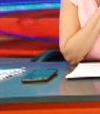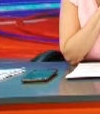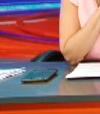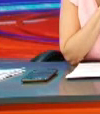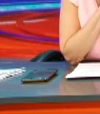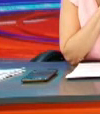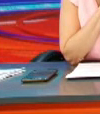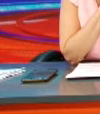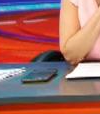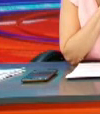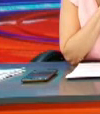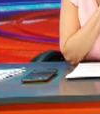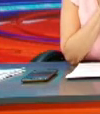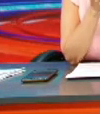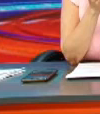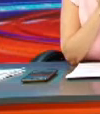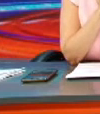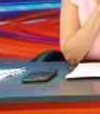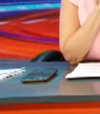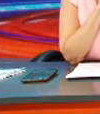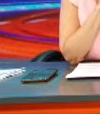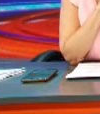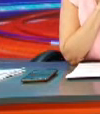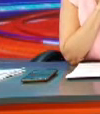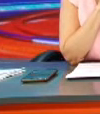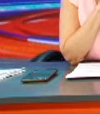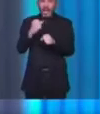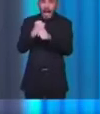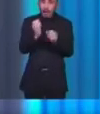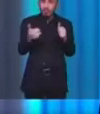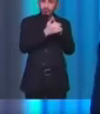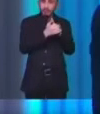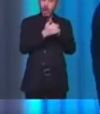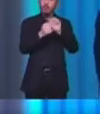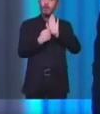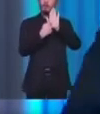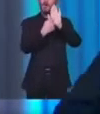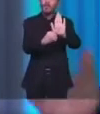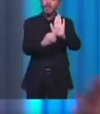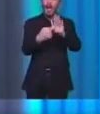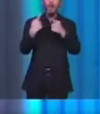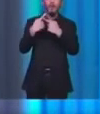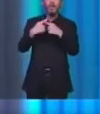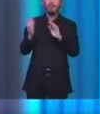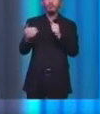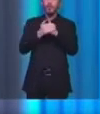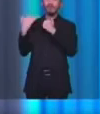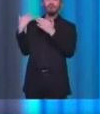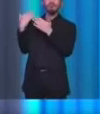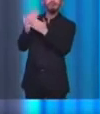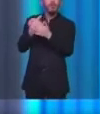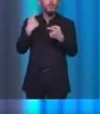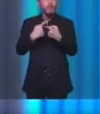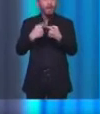algunas calcomanías, muy pequeñas calcomanías que estaban pegados en alguno de los postes. Sí, sí, sí. Qué diferencia enorme, ¿no? Se ve